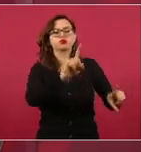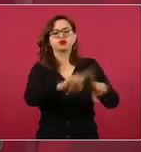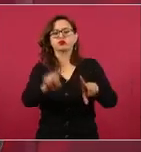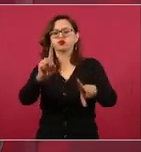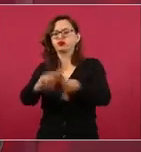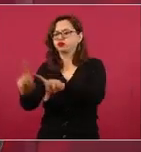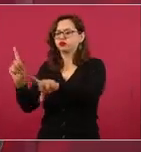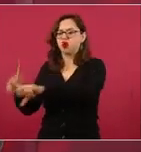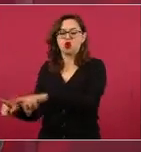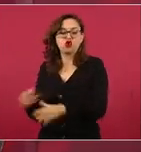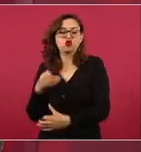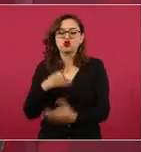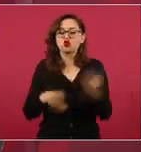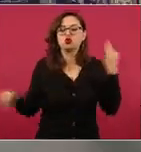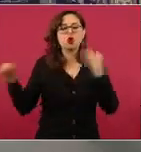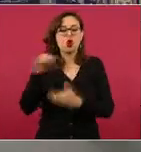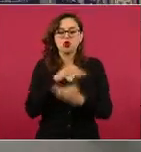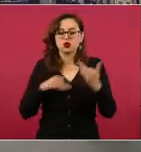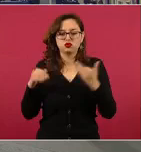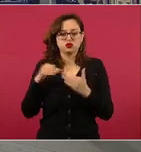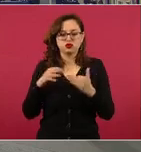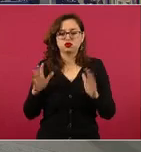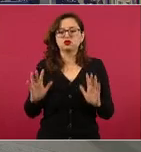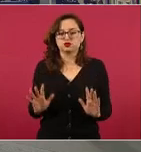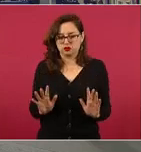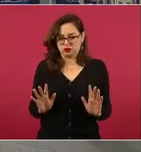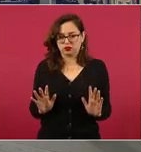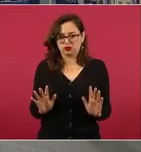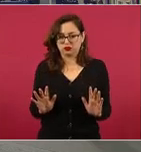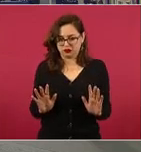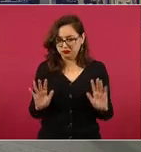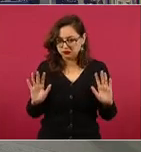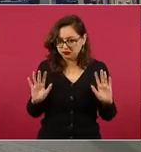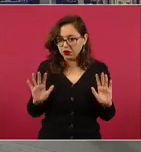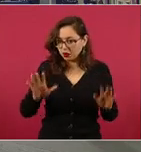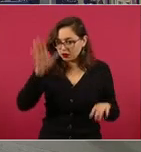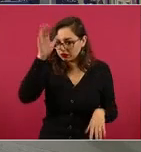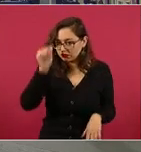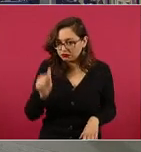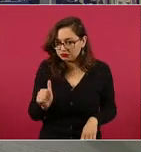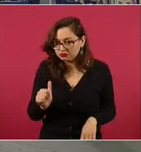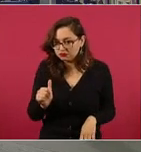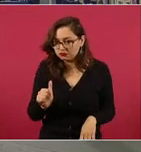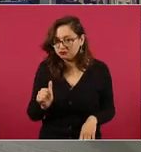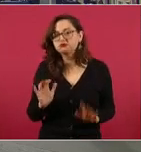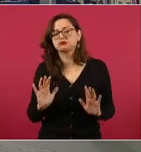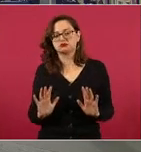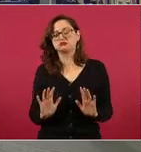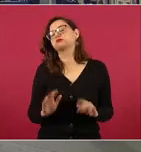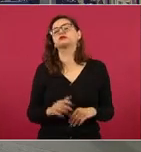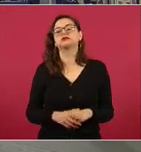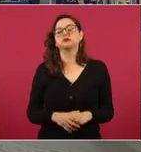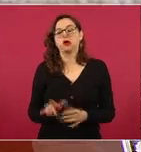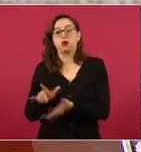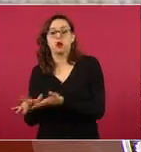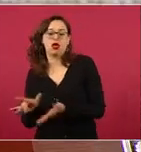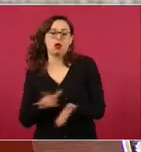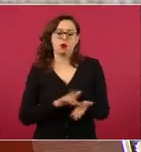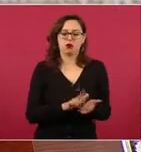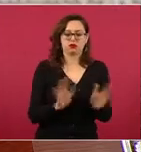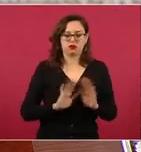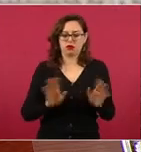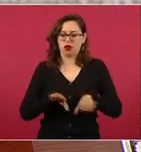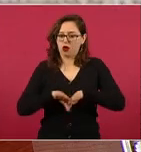partido. Pero sí había miedo